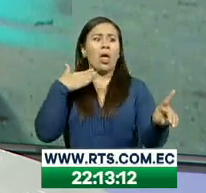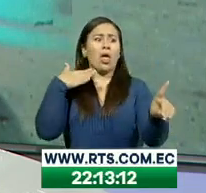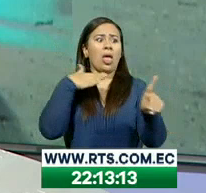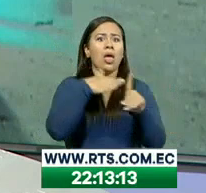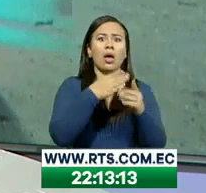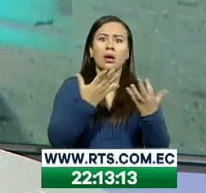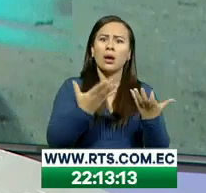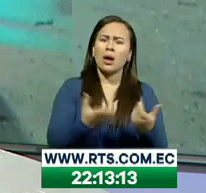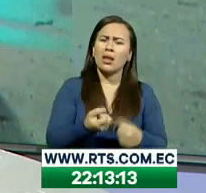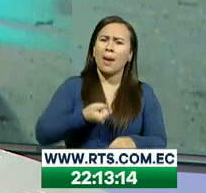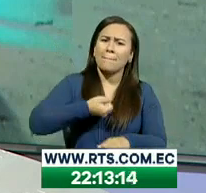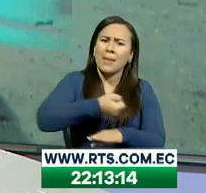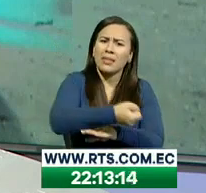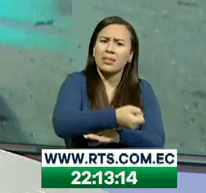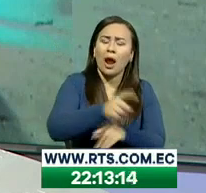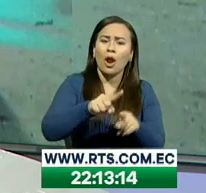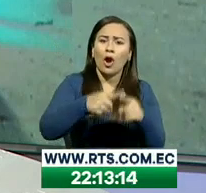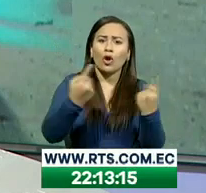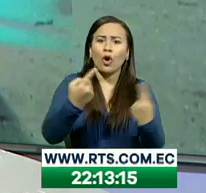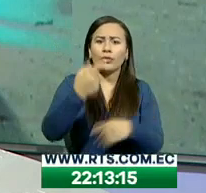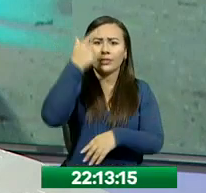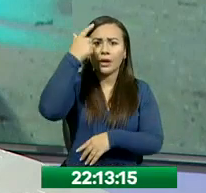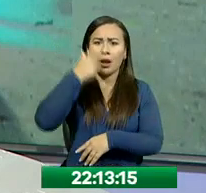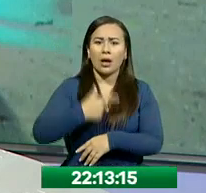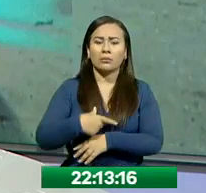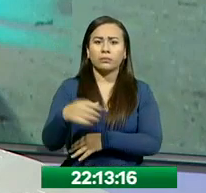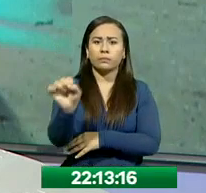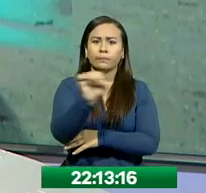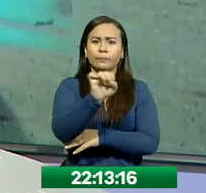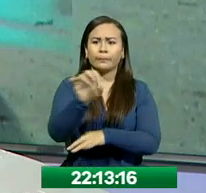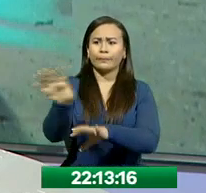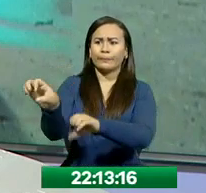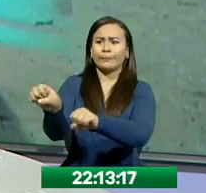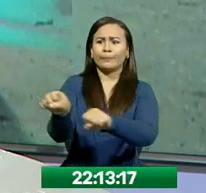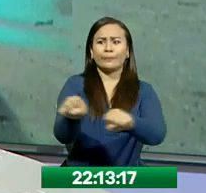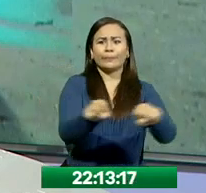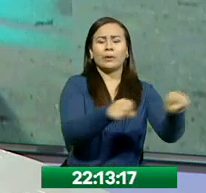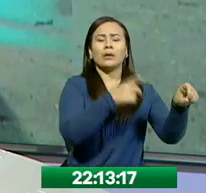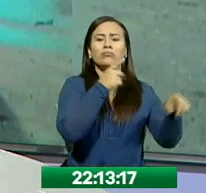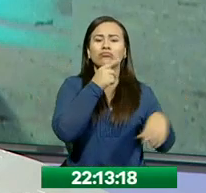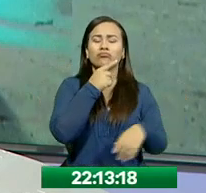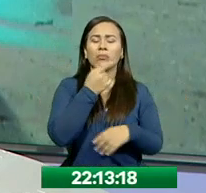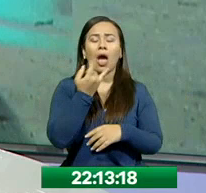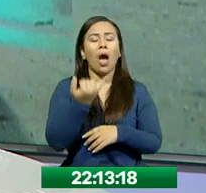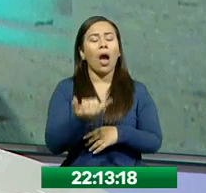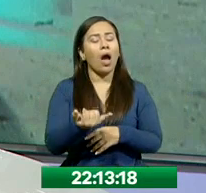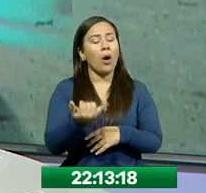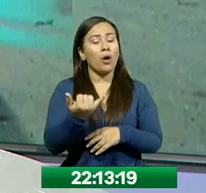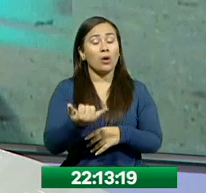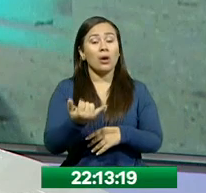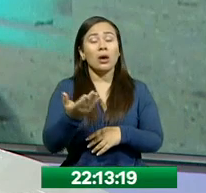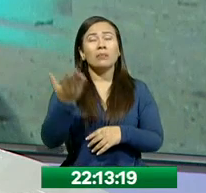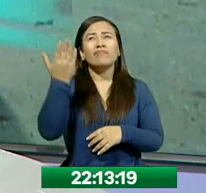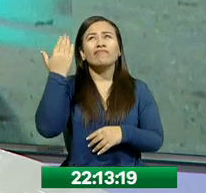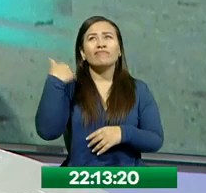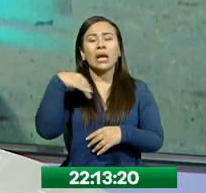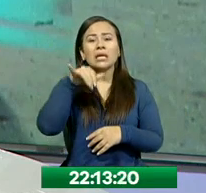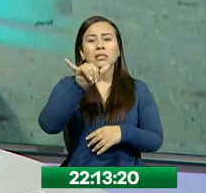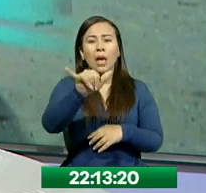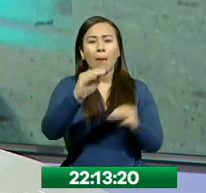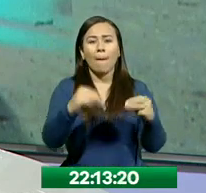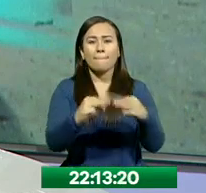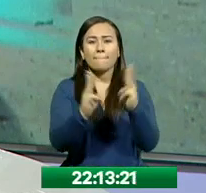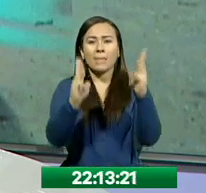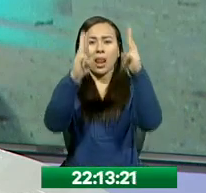de asesinato contra la conductora que arrastró a un vigilante sobre el capó de su auto en ese cantón de la provincia del